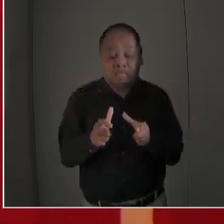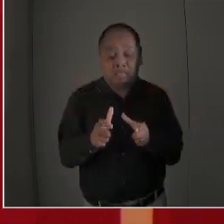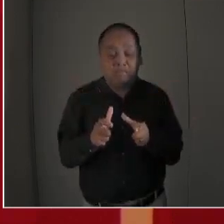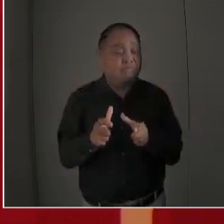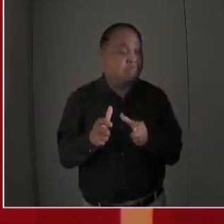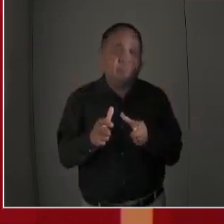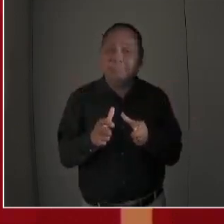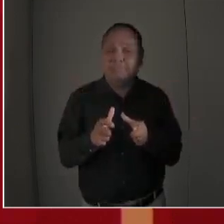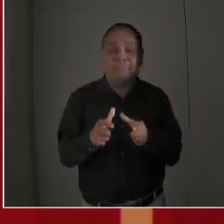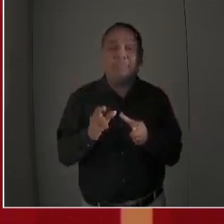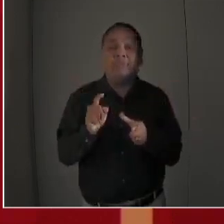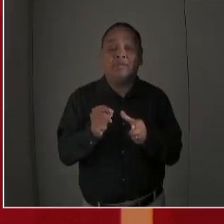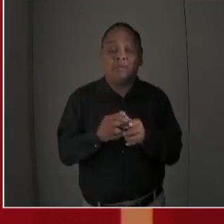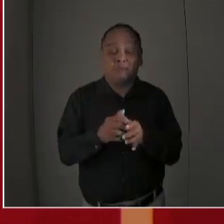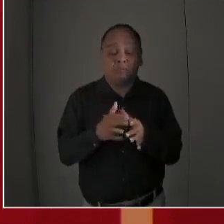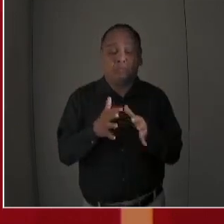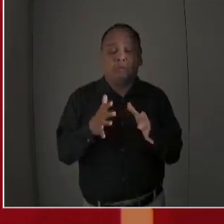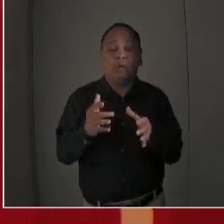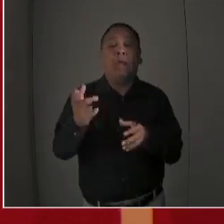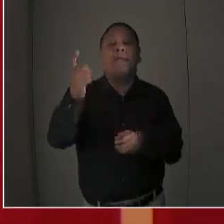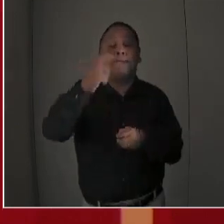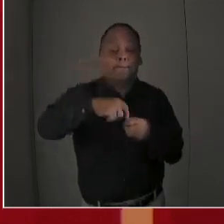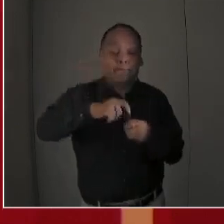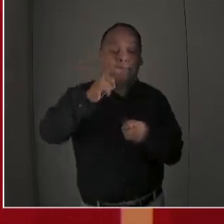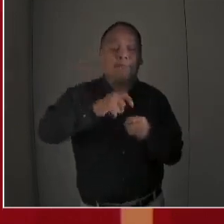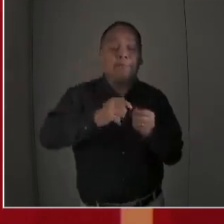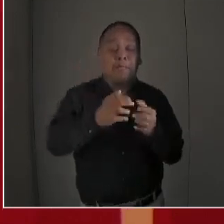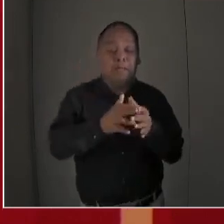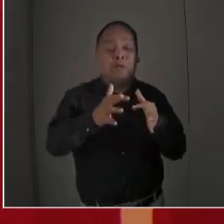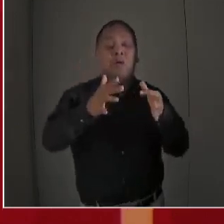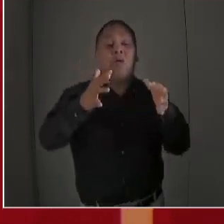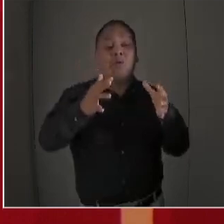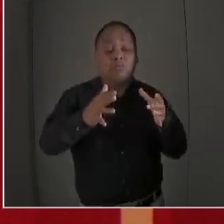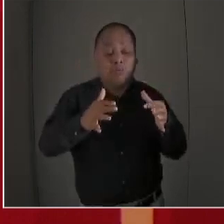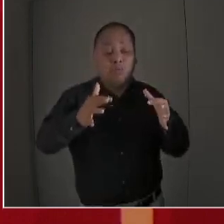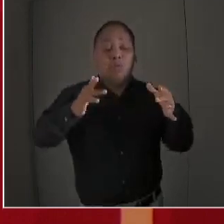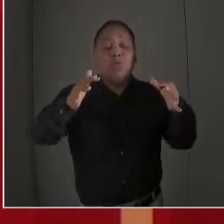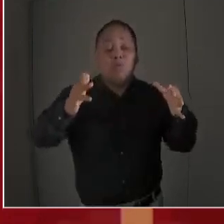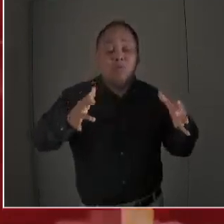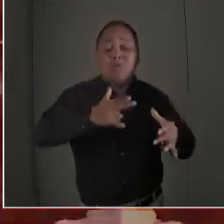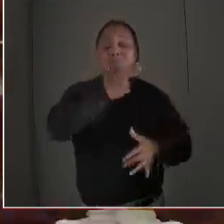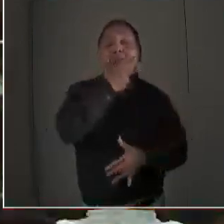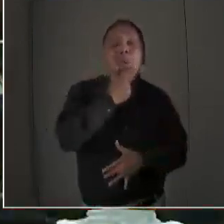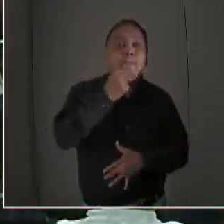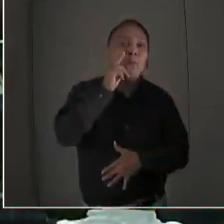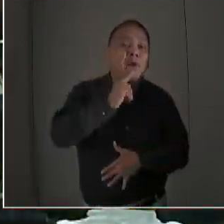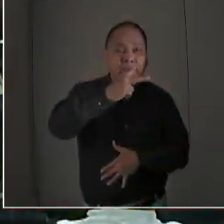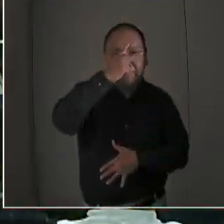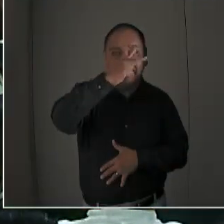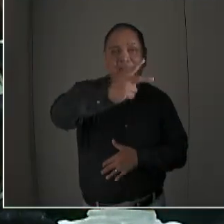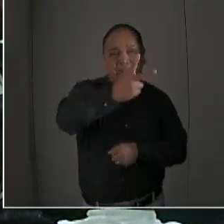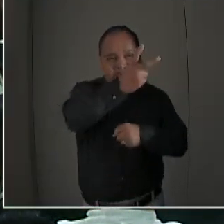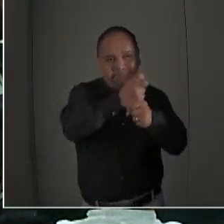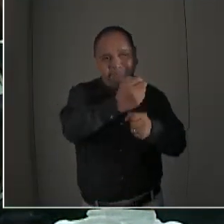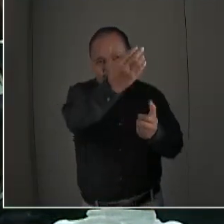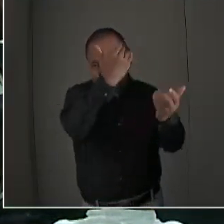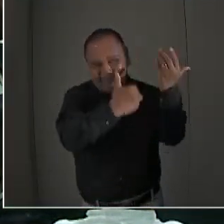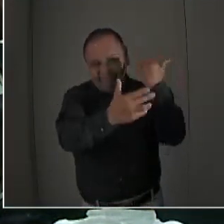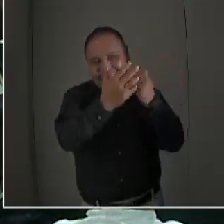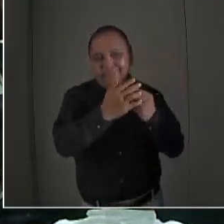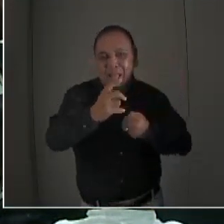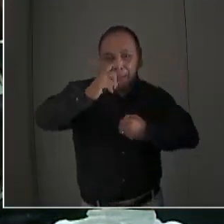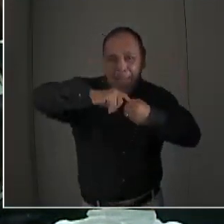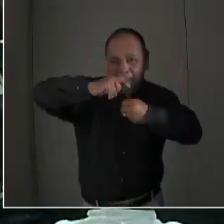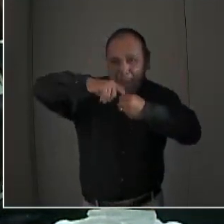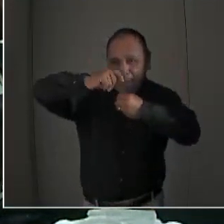tenemos la posibilidad de invitar a todas estas mexicanas, mexicanos, mujeres y hombres a ser